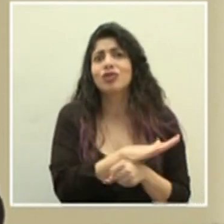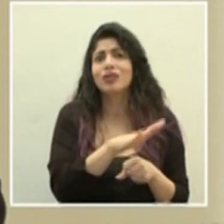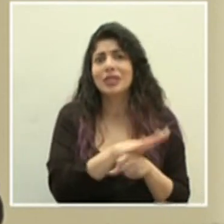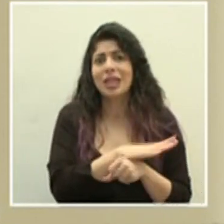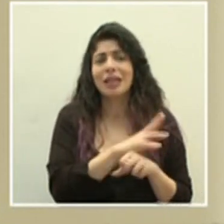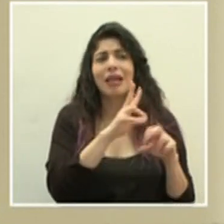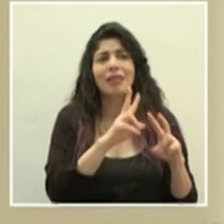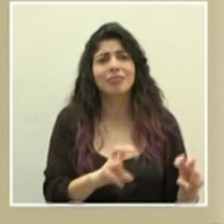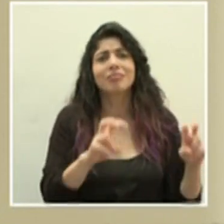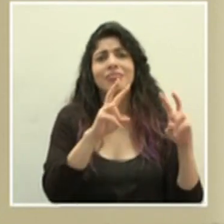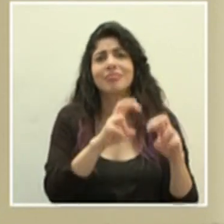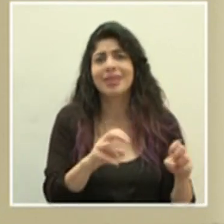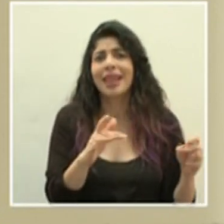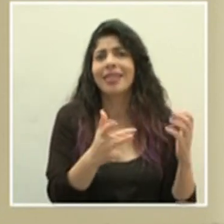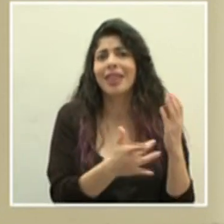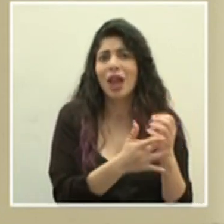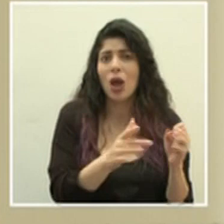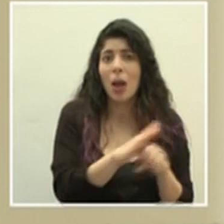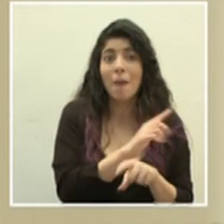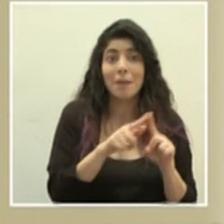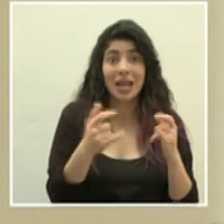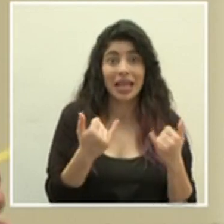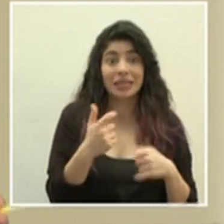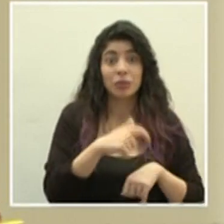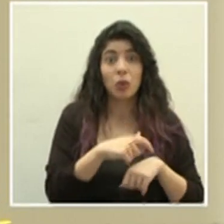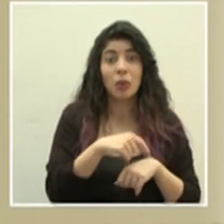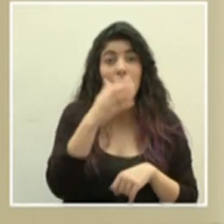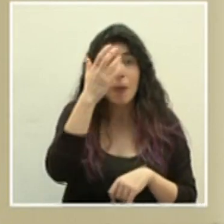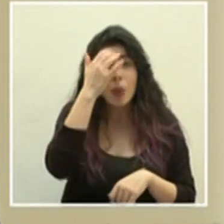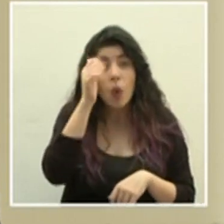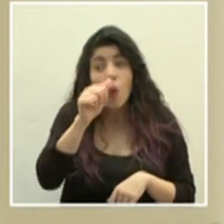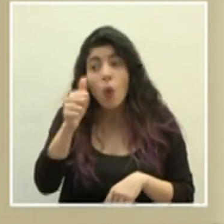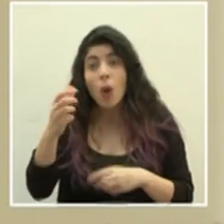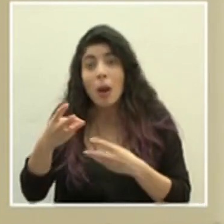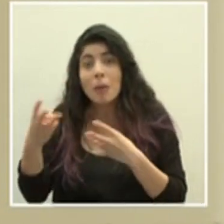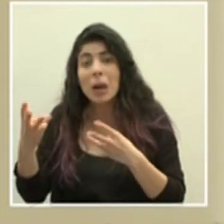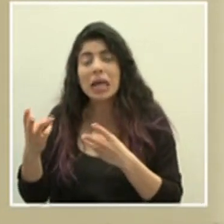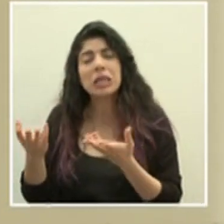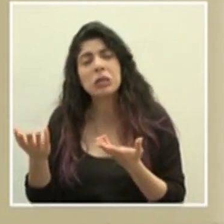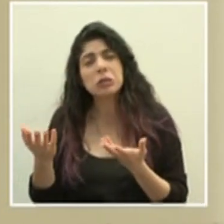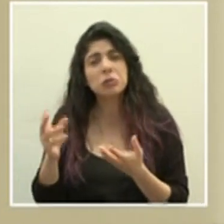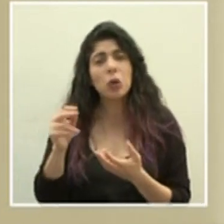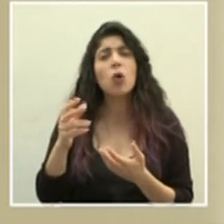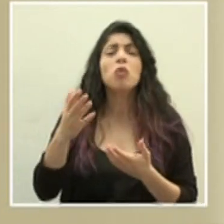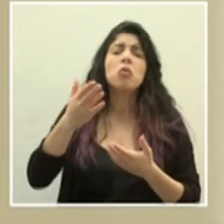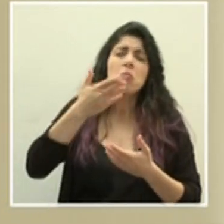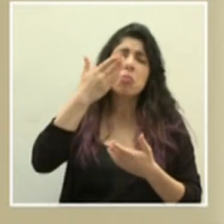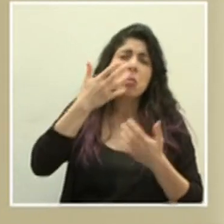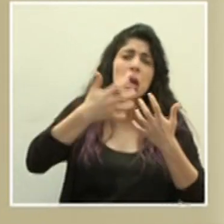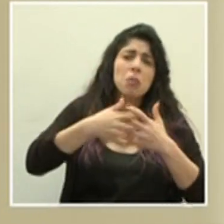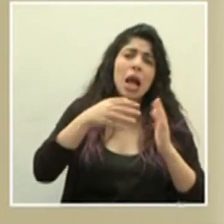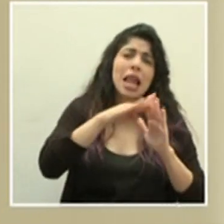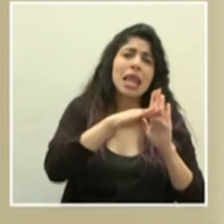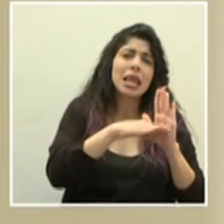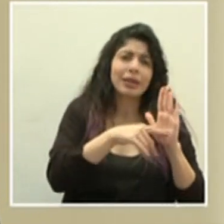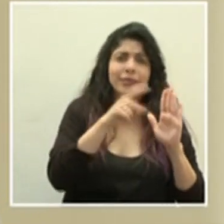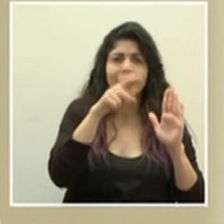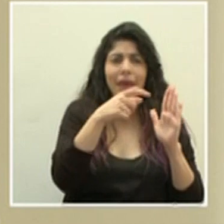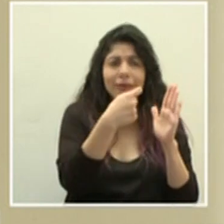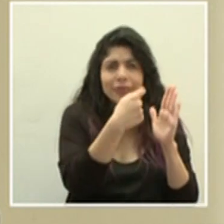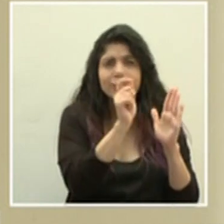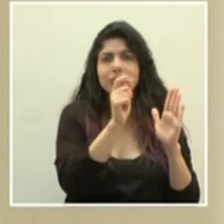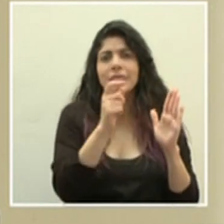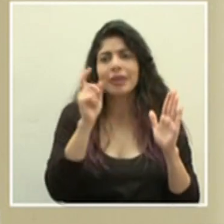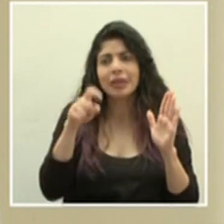seguir haciendo todas las tecnologías, pero en este momento me hay que preocuparse por otros insumos. Obviamente que los respiradores también están en la lista de check y que tenemos que